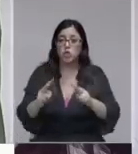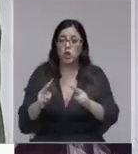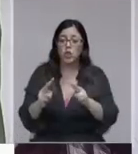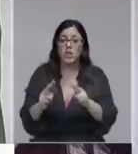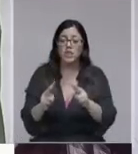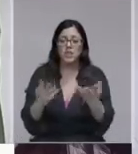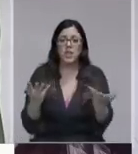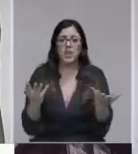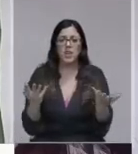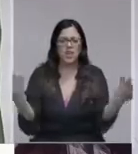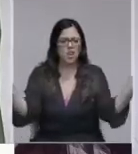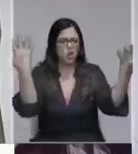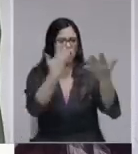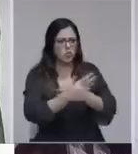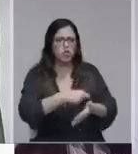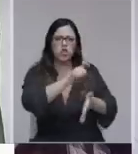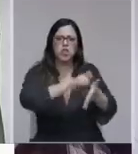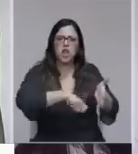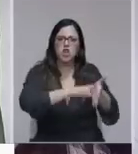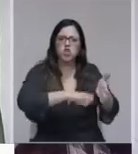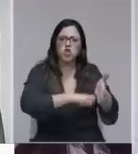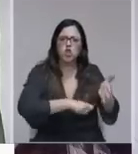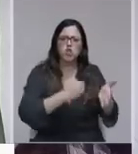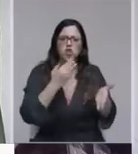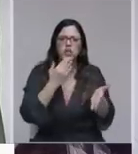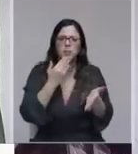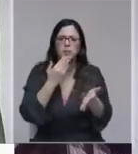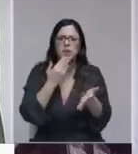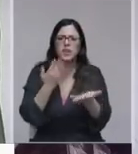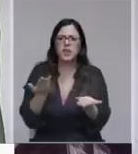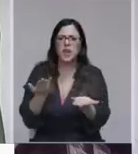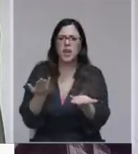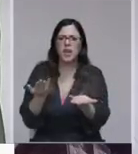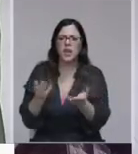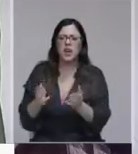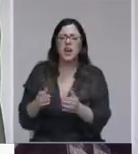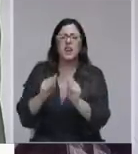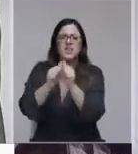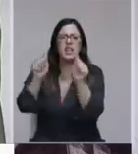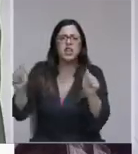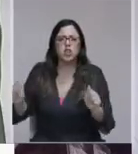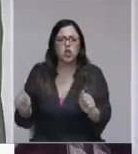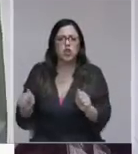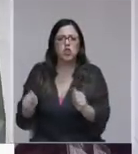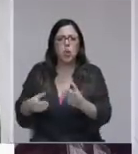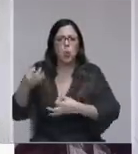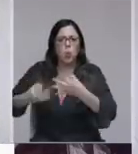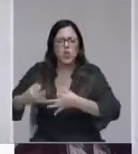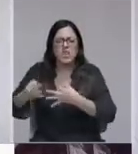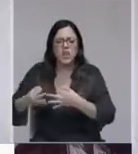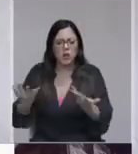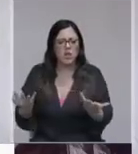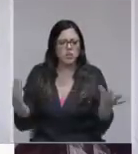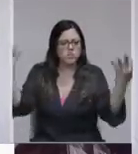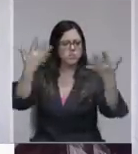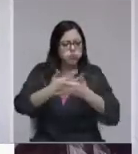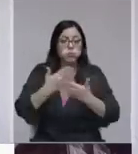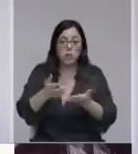cruzadas entre los socios de la firma y el director jurídico del municipio suman un nuevo capítulo. Esto es Reportaje Tele 13.